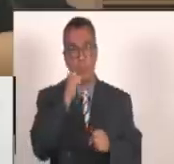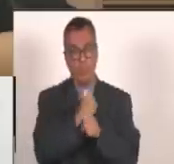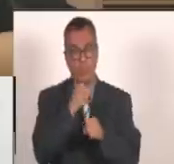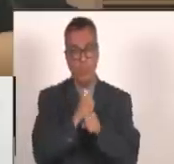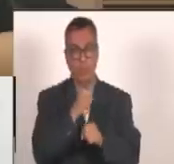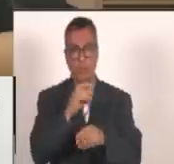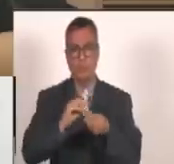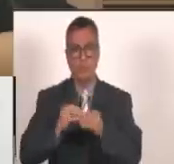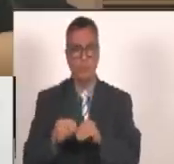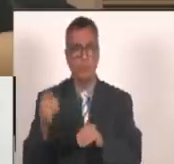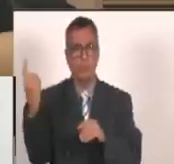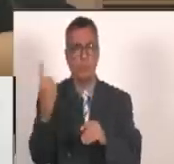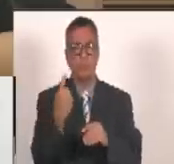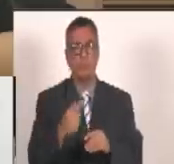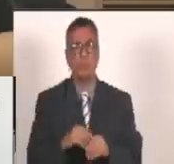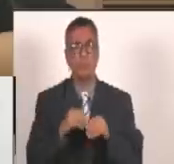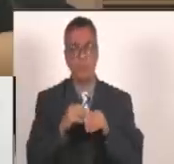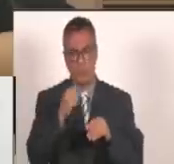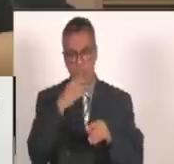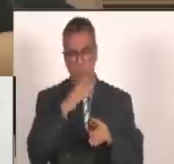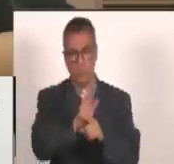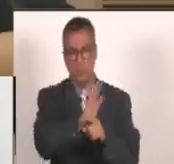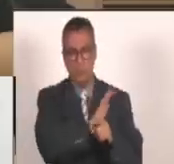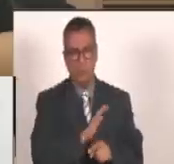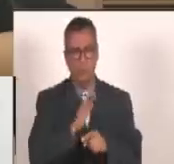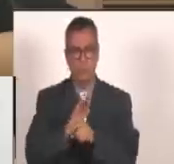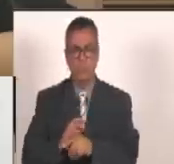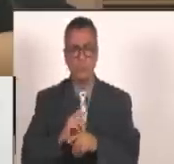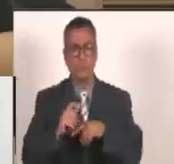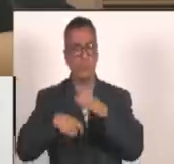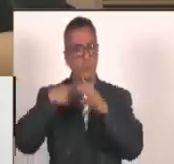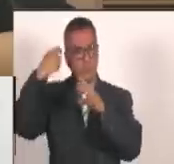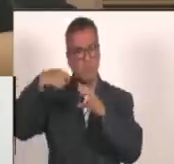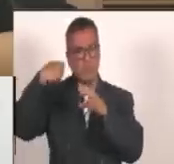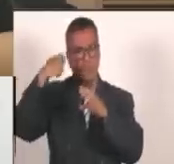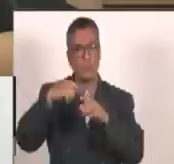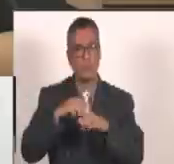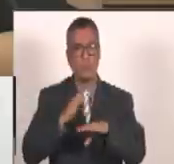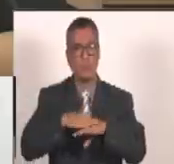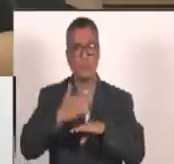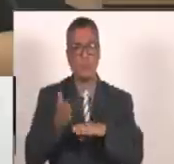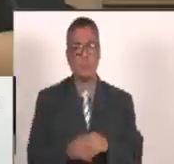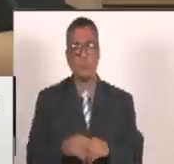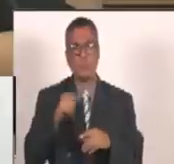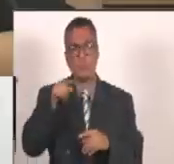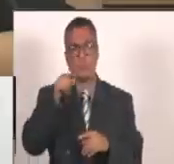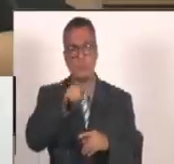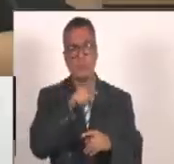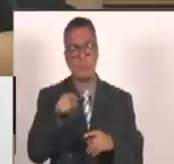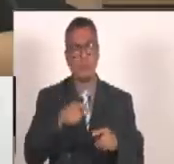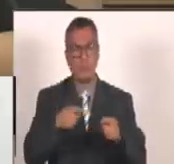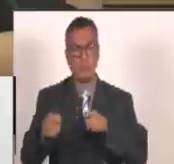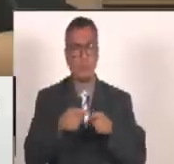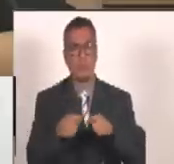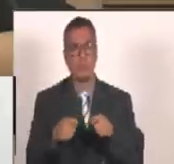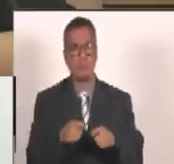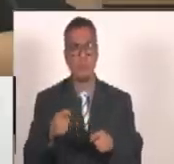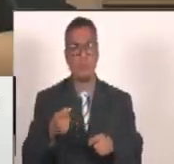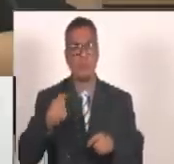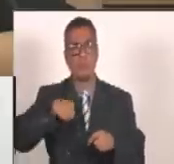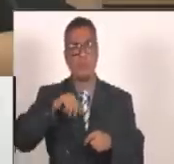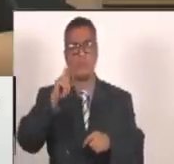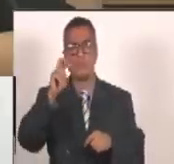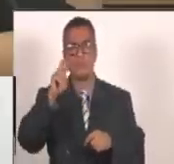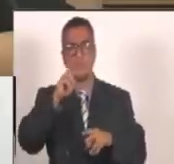sea restaurada, conservada y posteriormente reproducida, porque es solo a través de esta acción que los